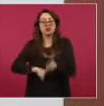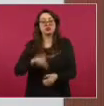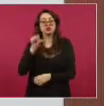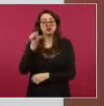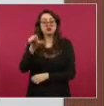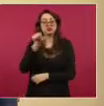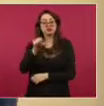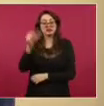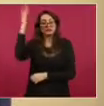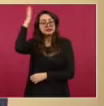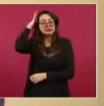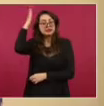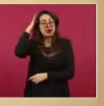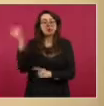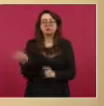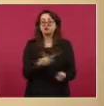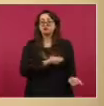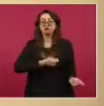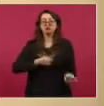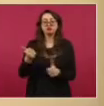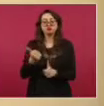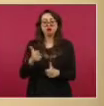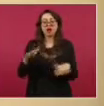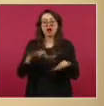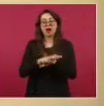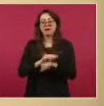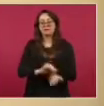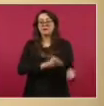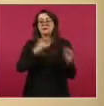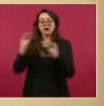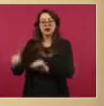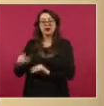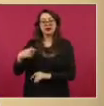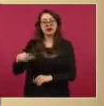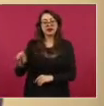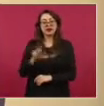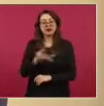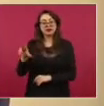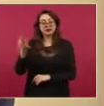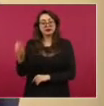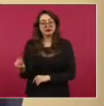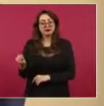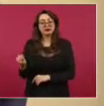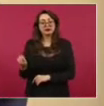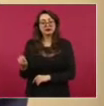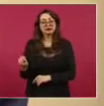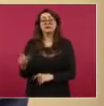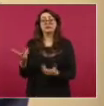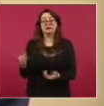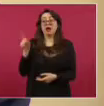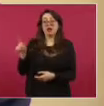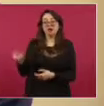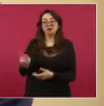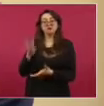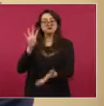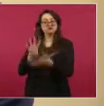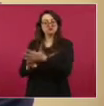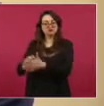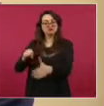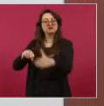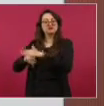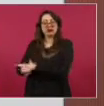dirigentes obreros deportados a Quintana Roo, entonces la Siberia